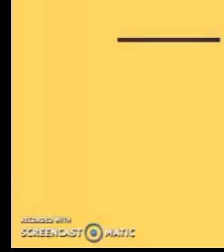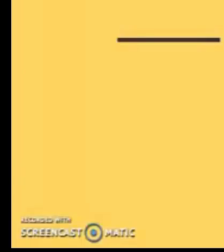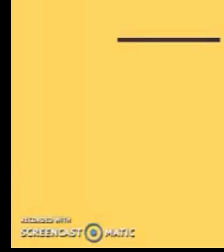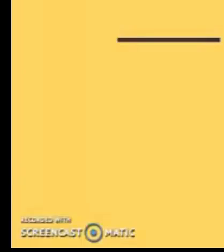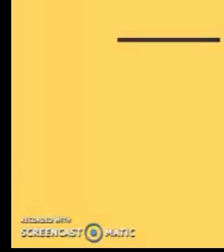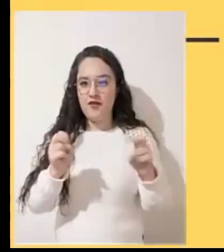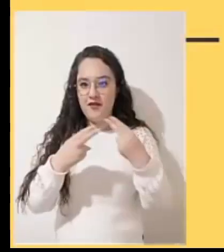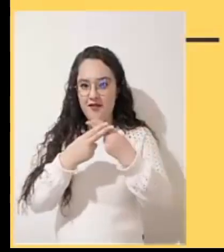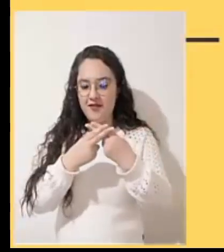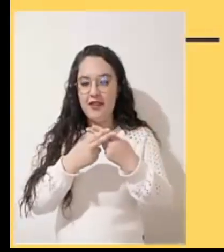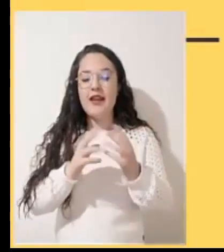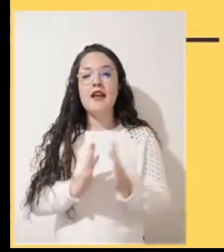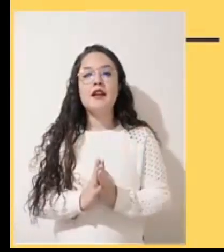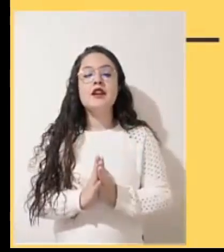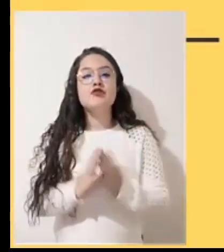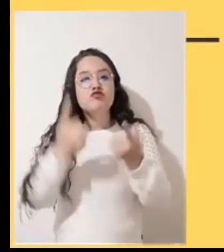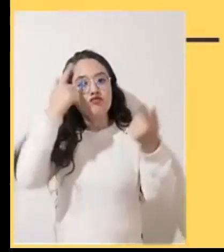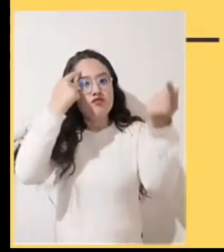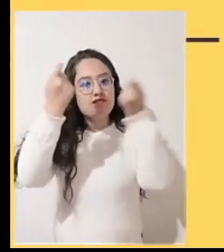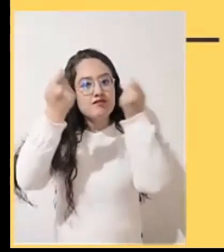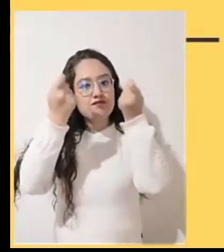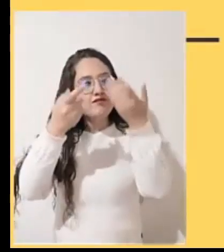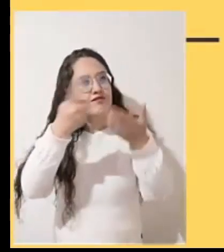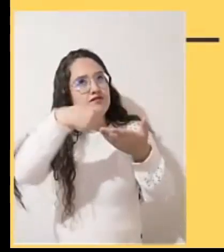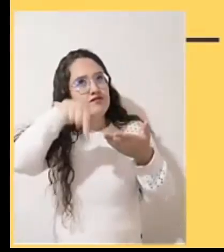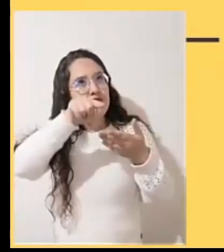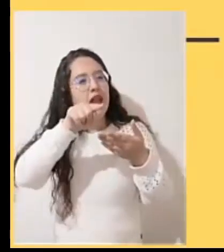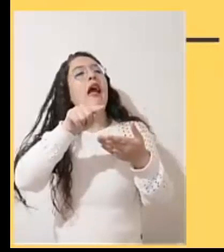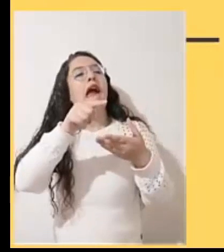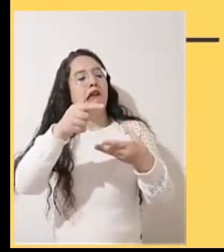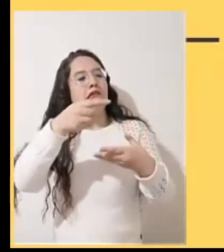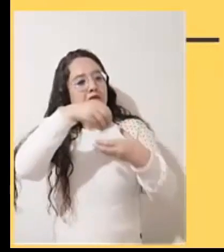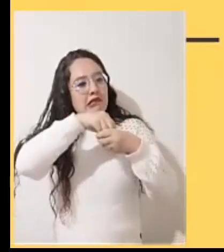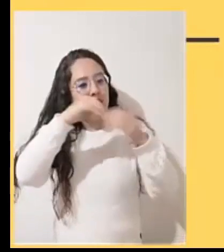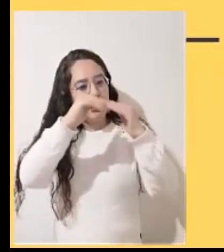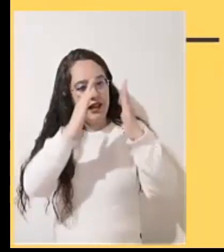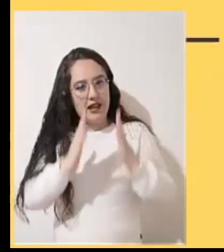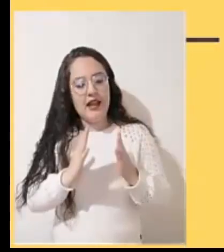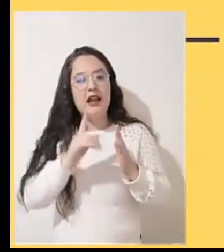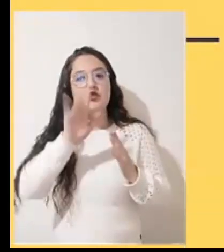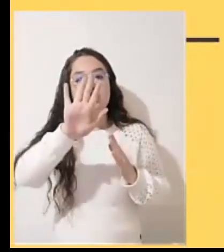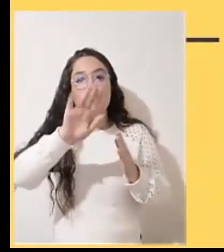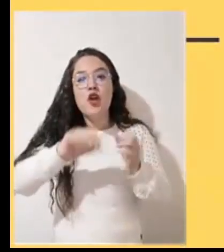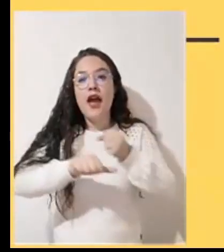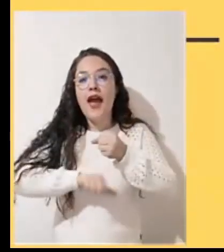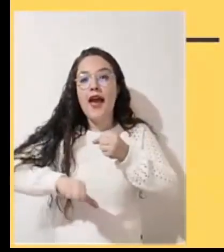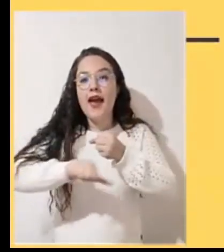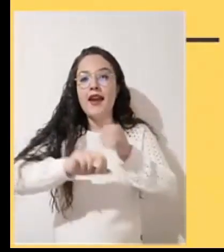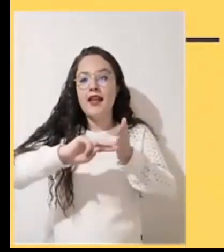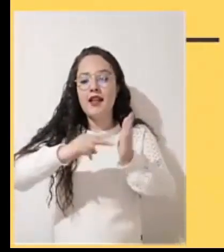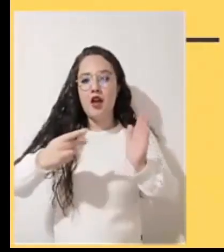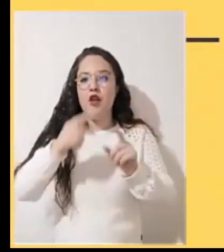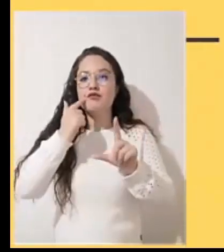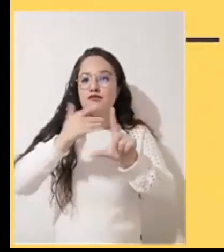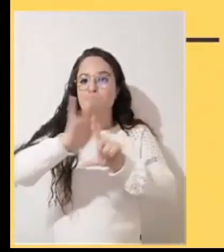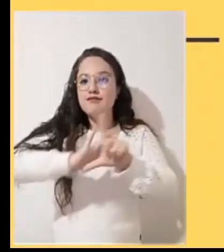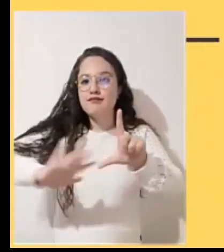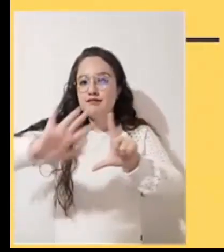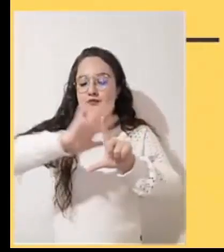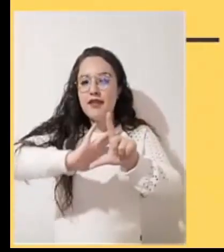Cordial saludo comunidad. En el marco de la estrategia Aprende en Casa, en el área de tecnología, vamos a iniciar una serie de